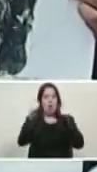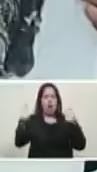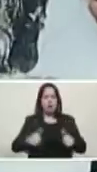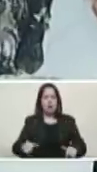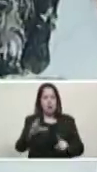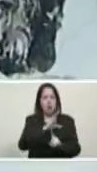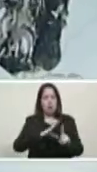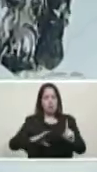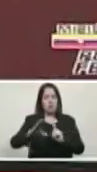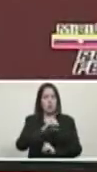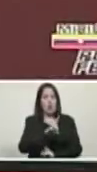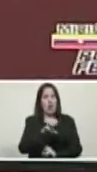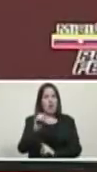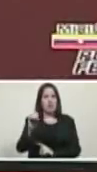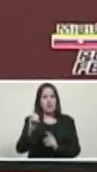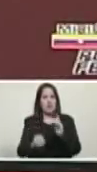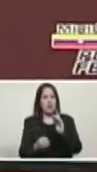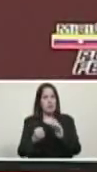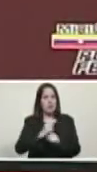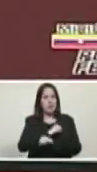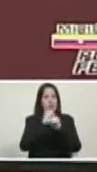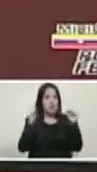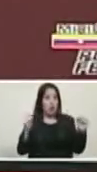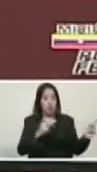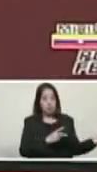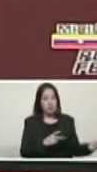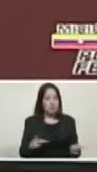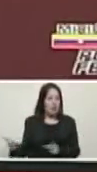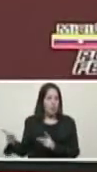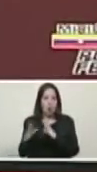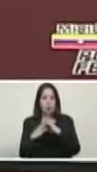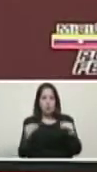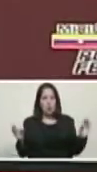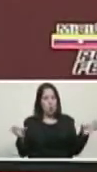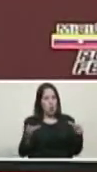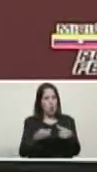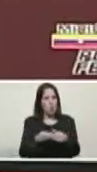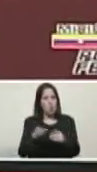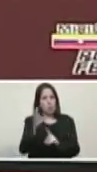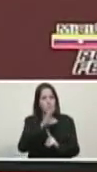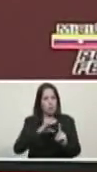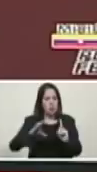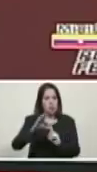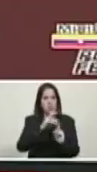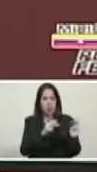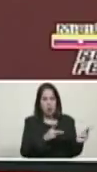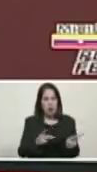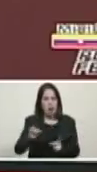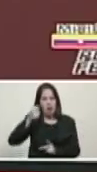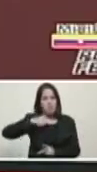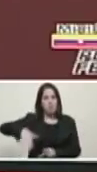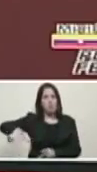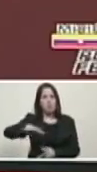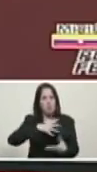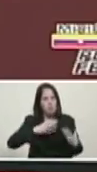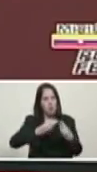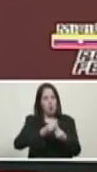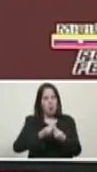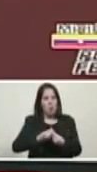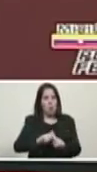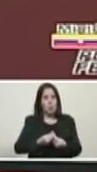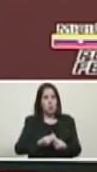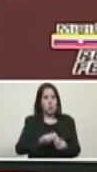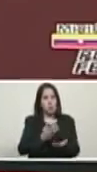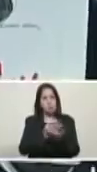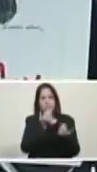creadores días de la mañana pues invitamos a todos los sectores de la cultura a los colectivos a todo el pueblo de caracas a acompañar este acto